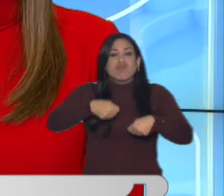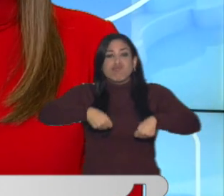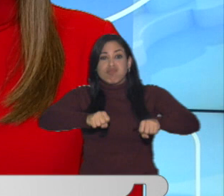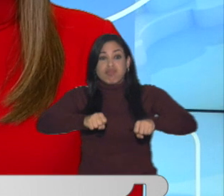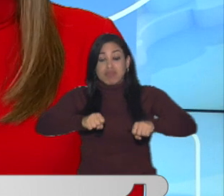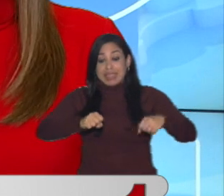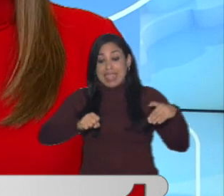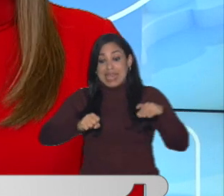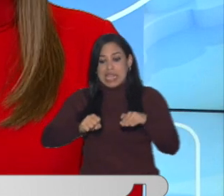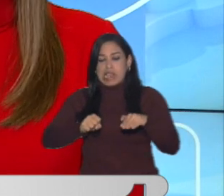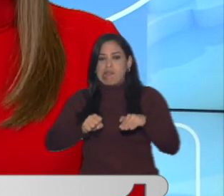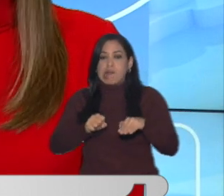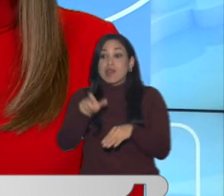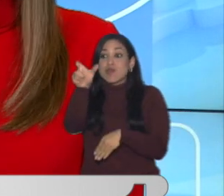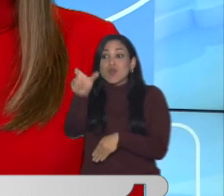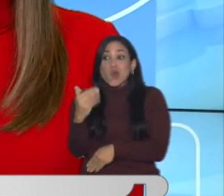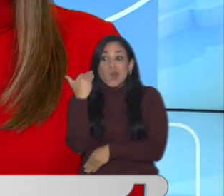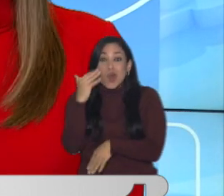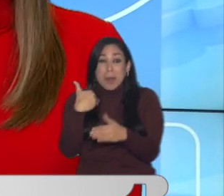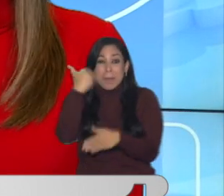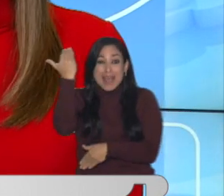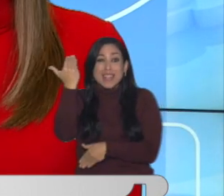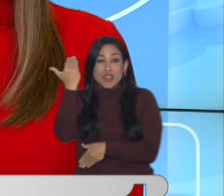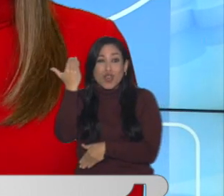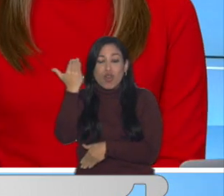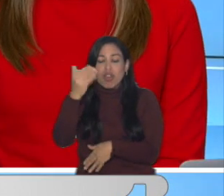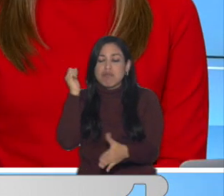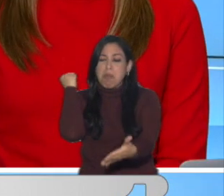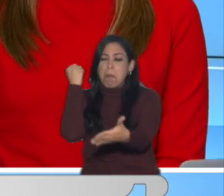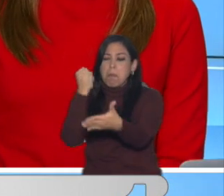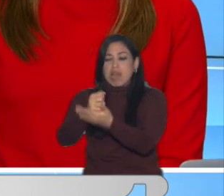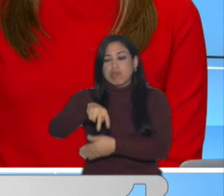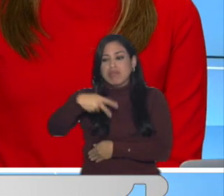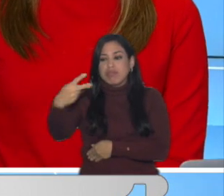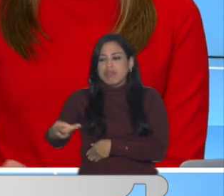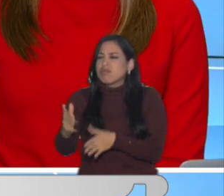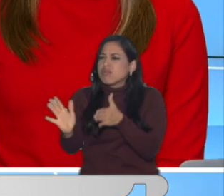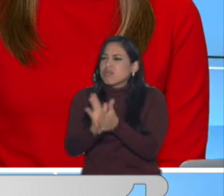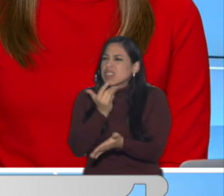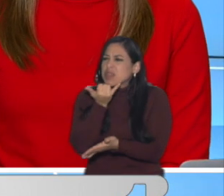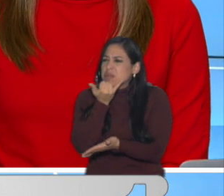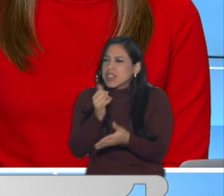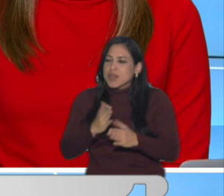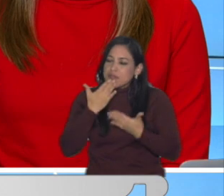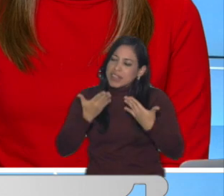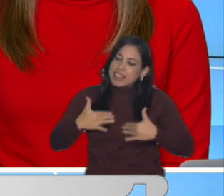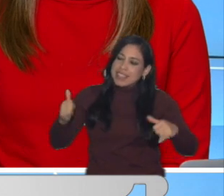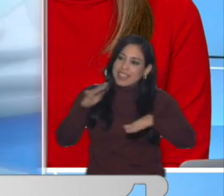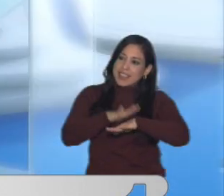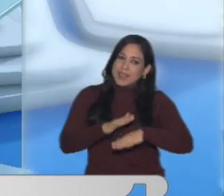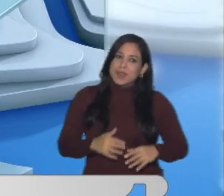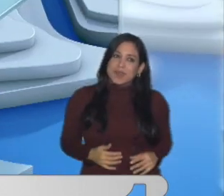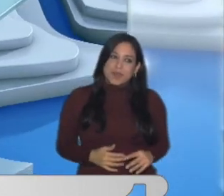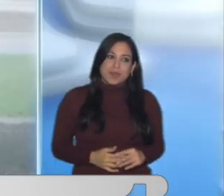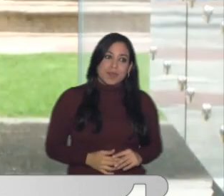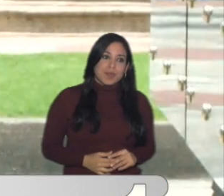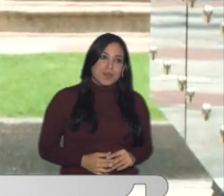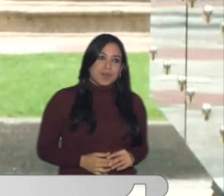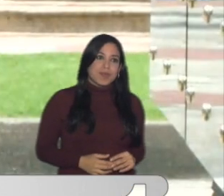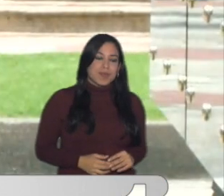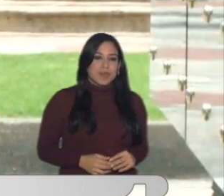conducir en contravía y arrollar a una mujer de avanzada edad. Jorge Castro con los detalles. Jorge, buenas tardes.